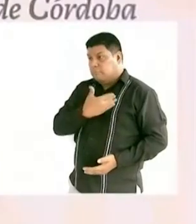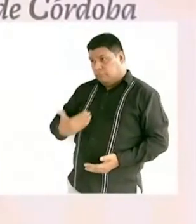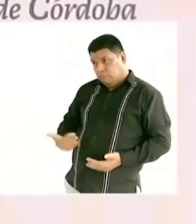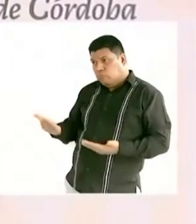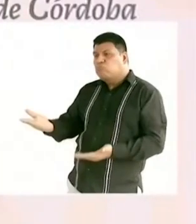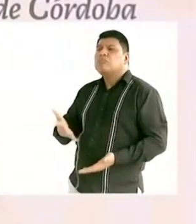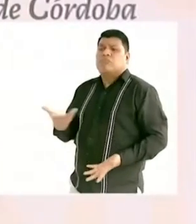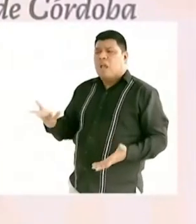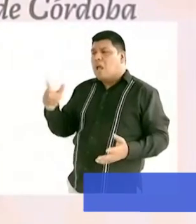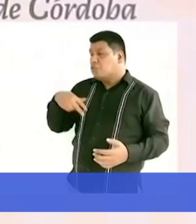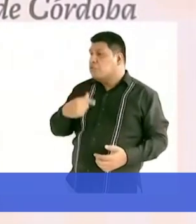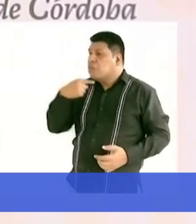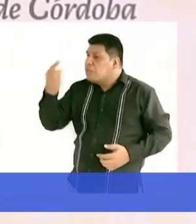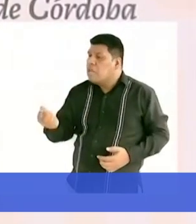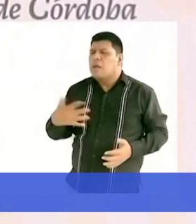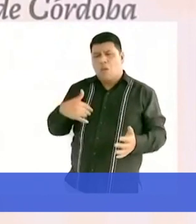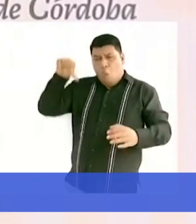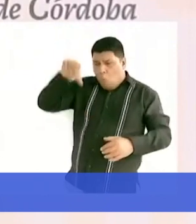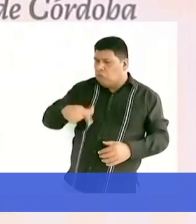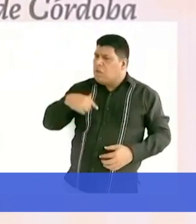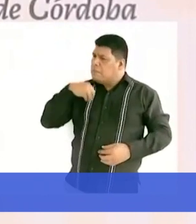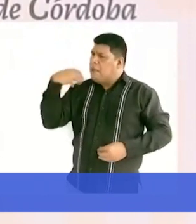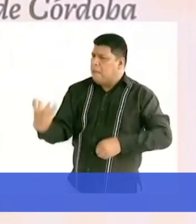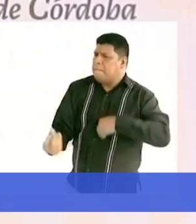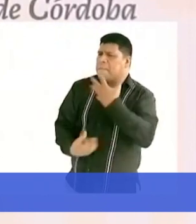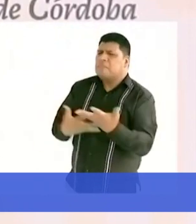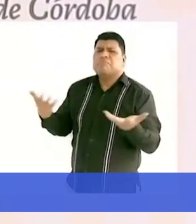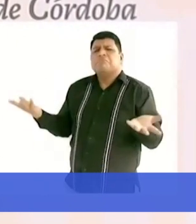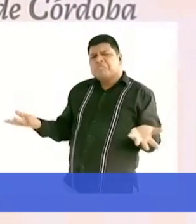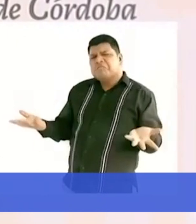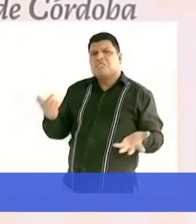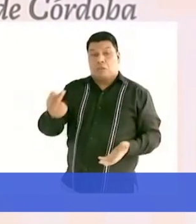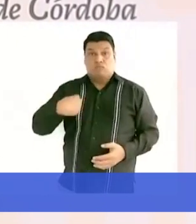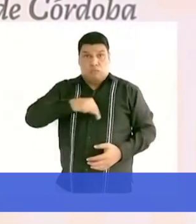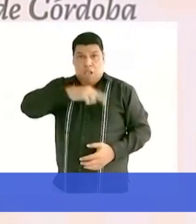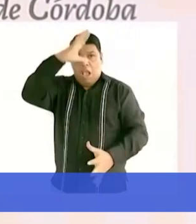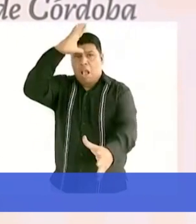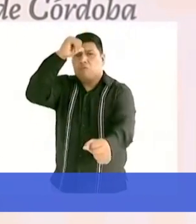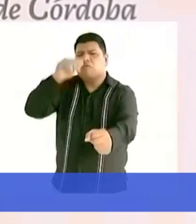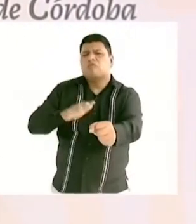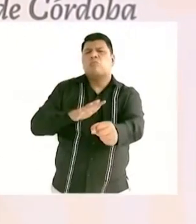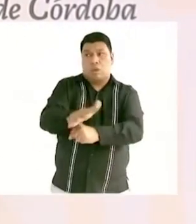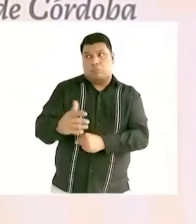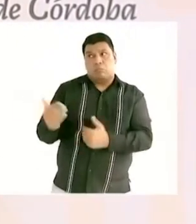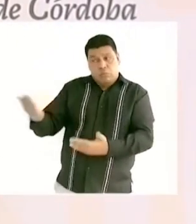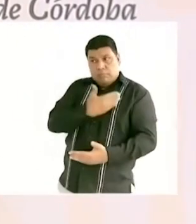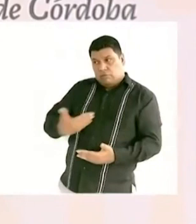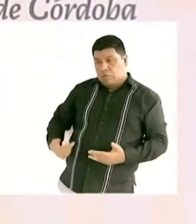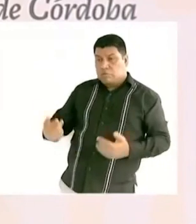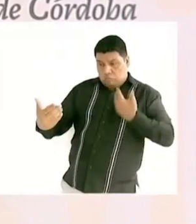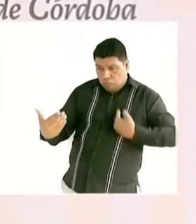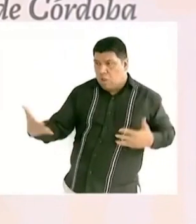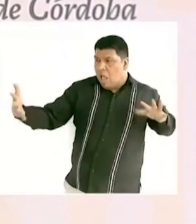quiero hacer propicia esta oportunidad para que acordemos señor presidente